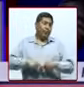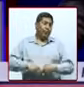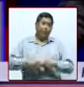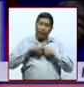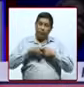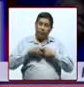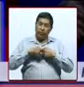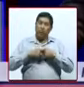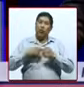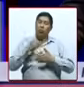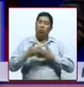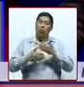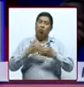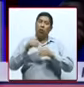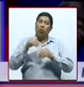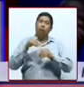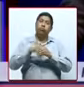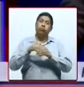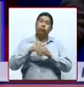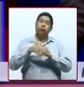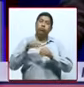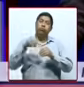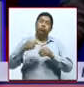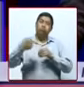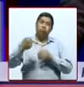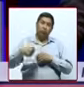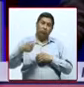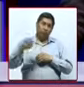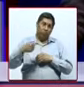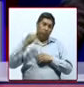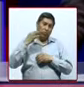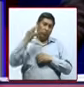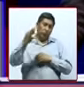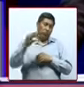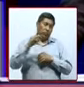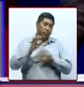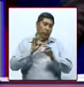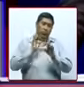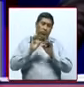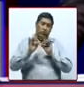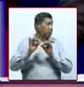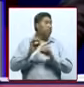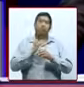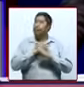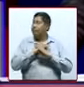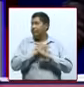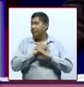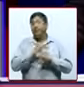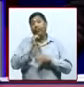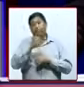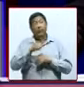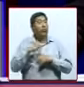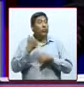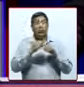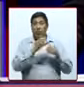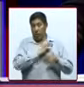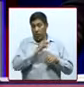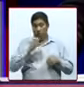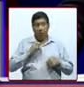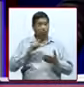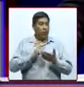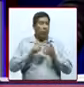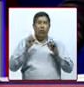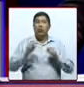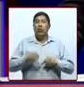está viendo obstaculizado este proceso de preselección de candidatos a autoridades judiciales. Veremos qué pasa mañana con esa otra comisión para ver si esto